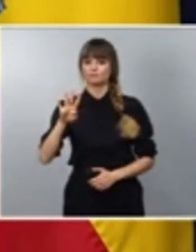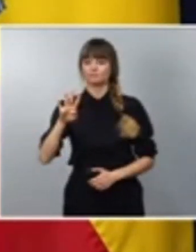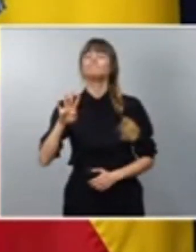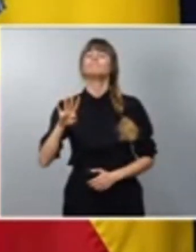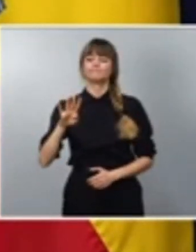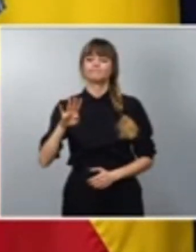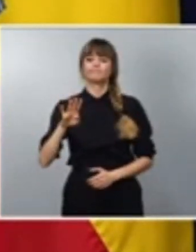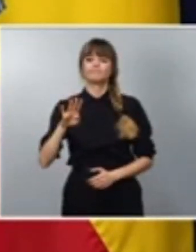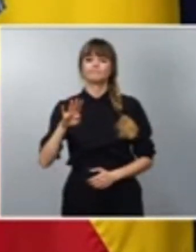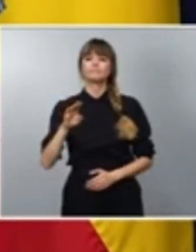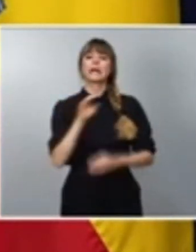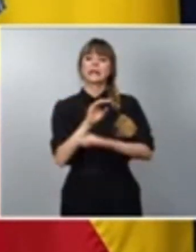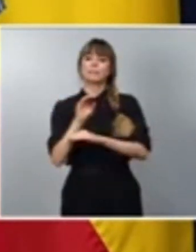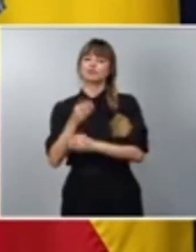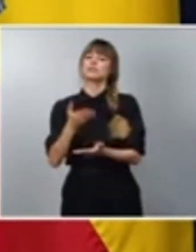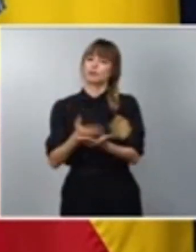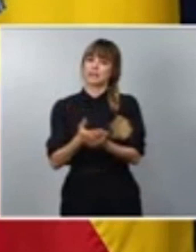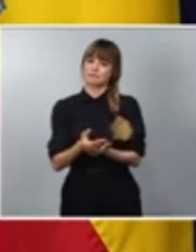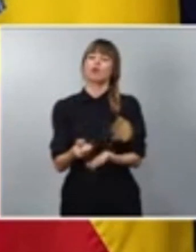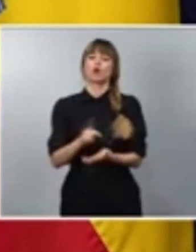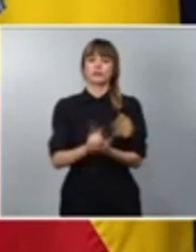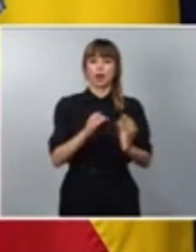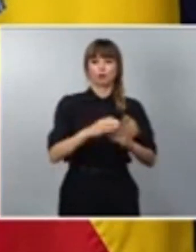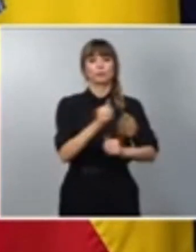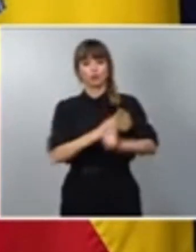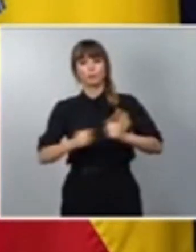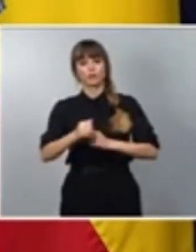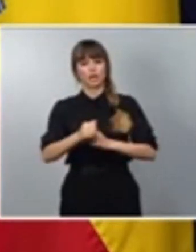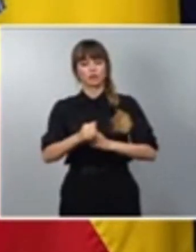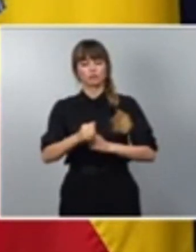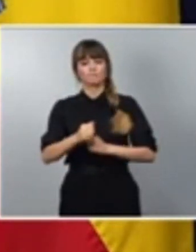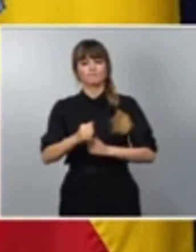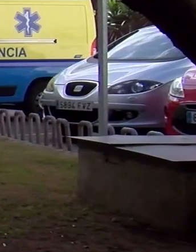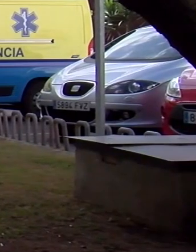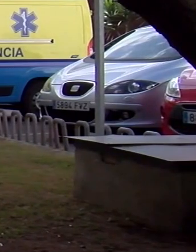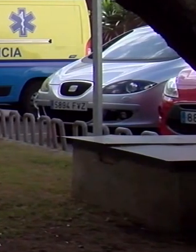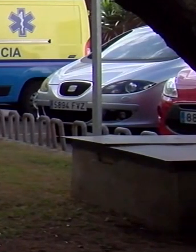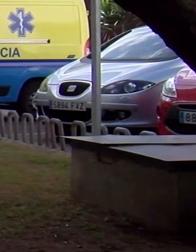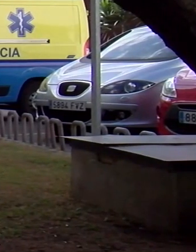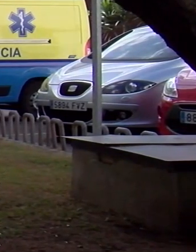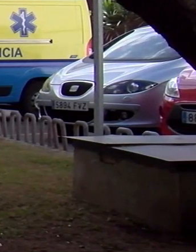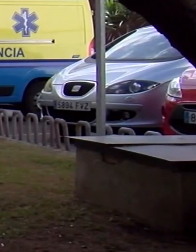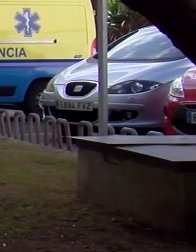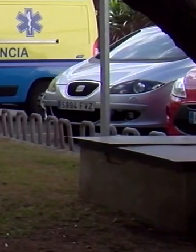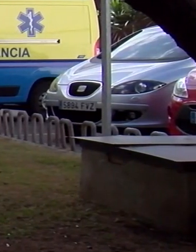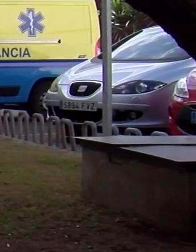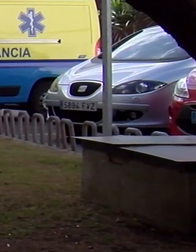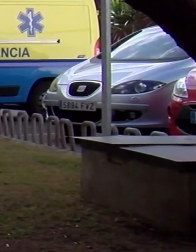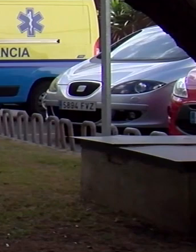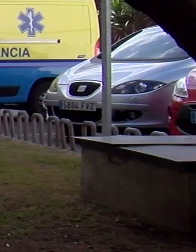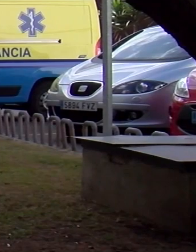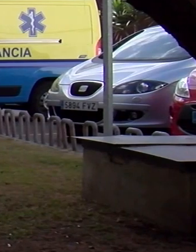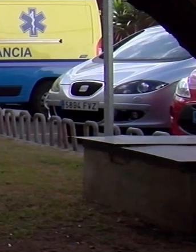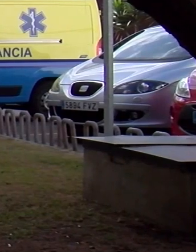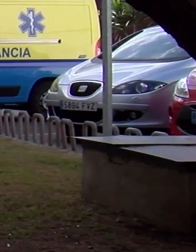la relación de inversiones realizadas así como los grupos prioritarios a los que ya están prestando el servicio mentres d consello generalen de